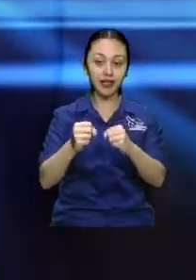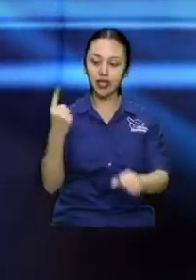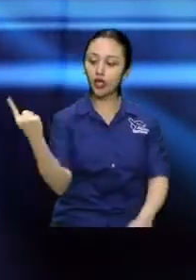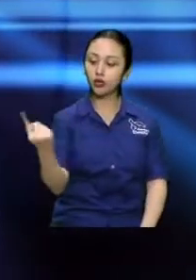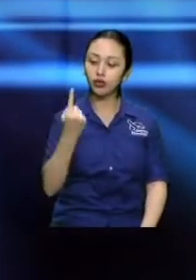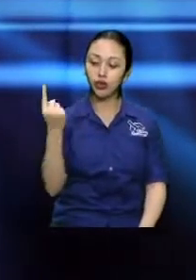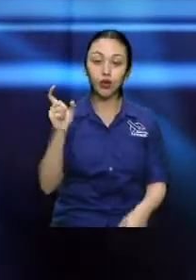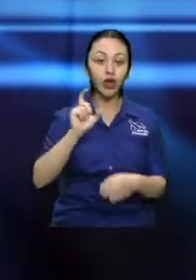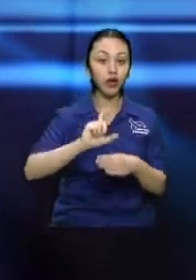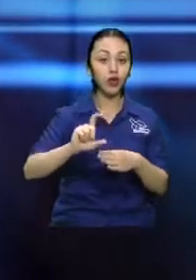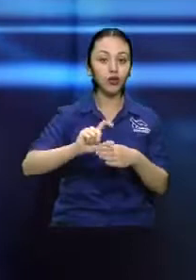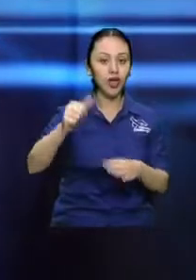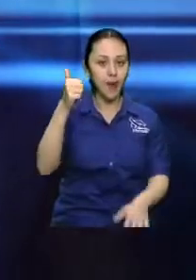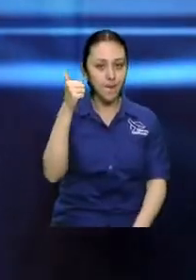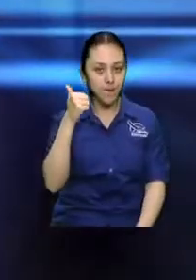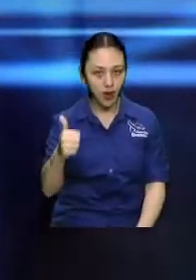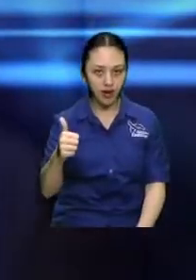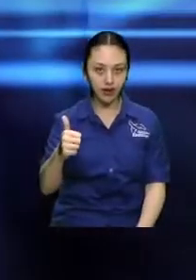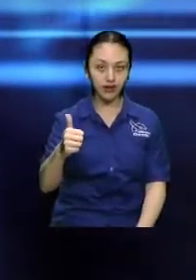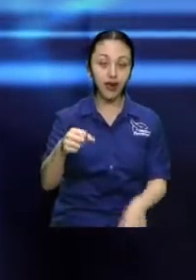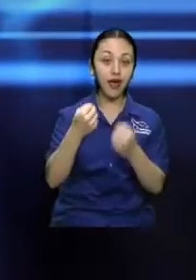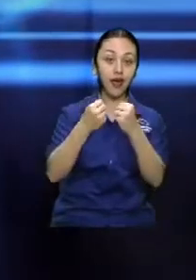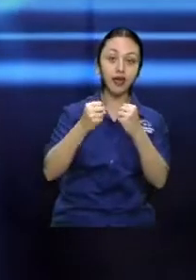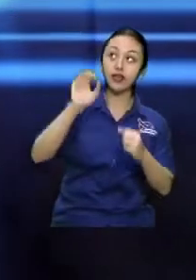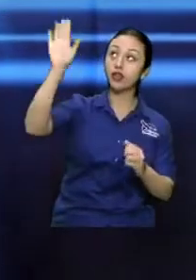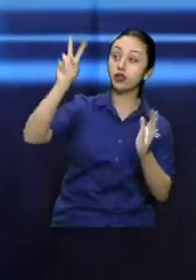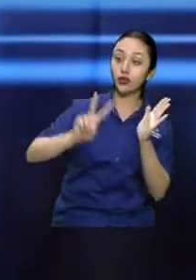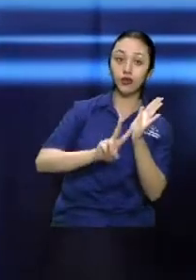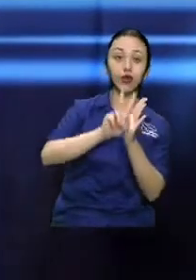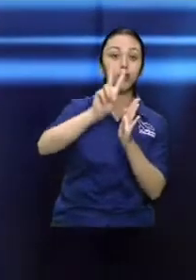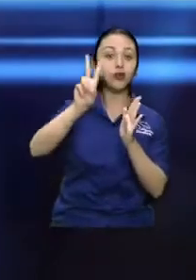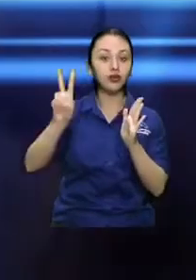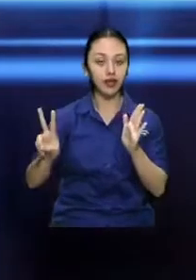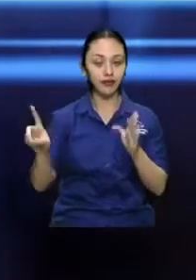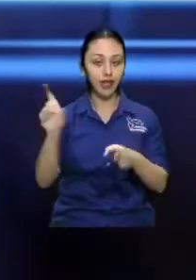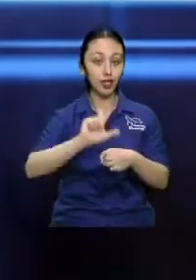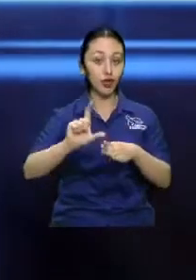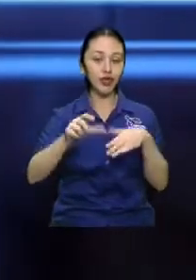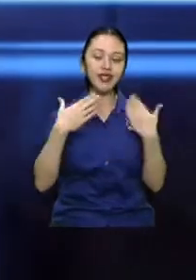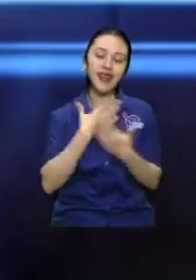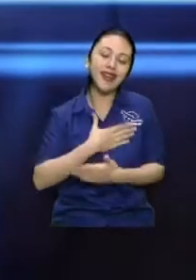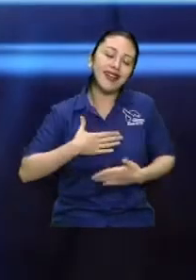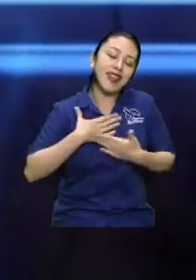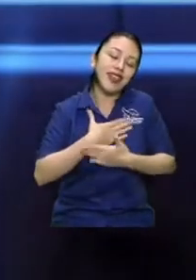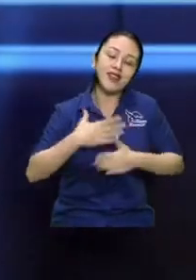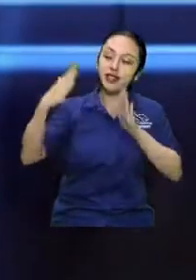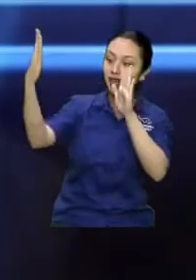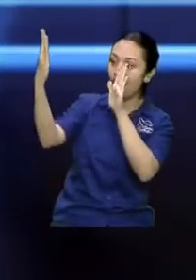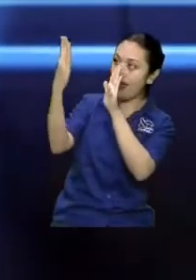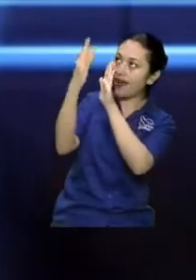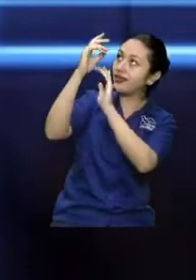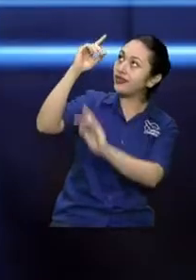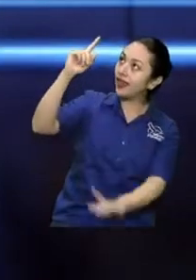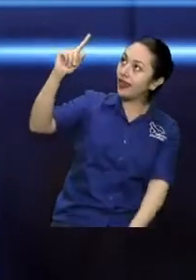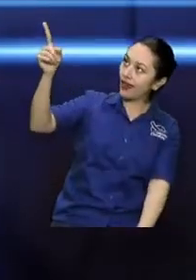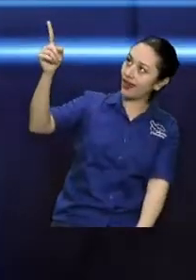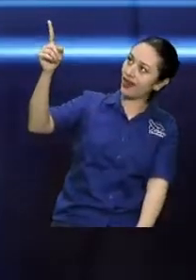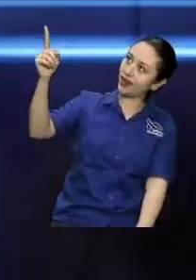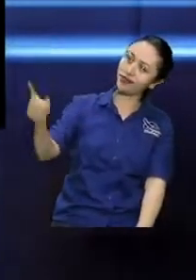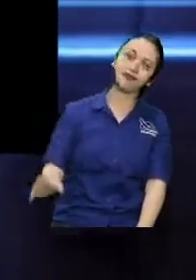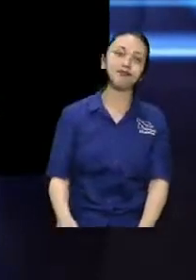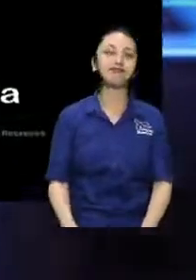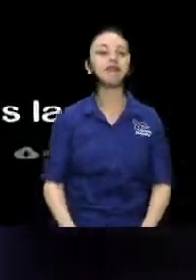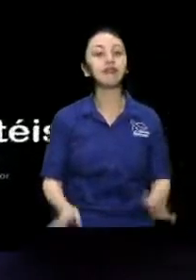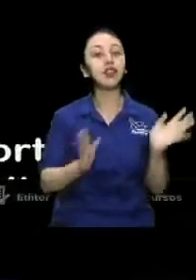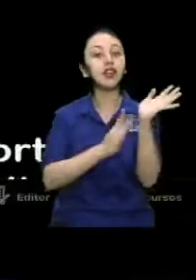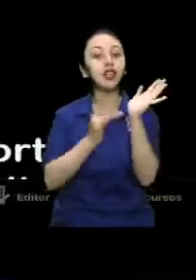su voluntad, obrando Él en nosotros lo que es agradable delante de Él mediante Jesucristo, a quien sea la gloria por